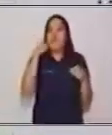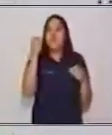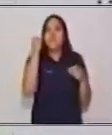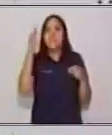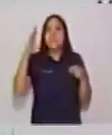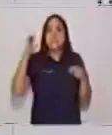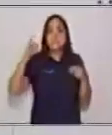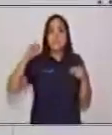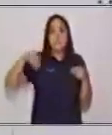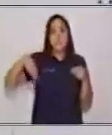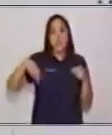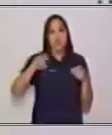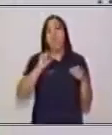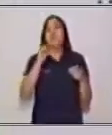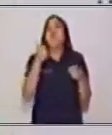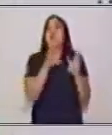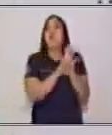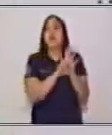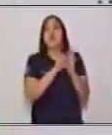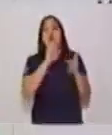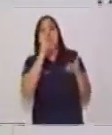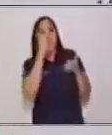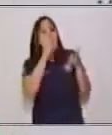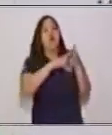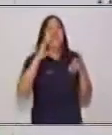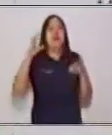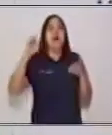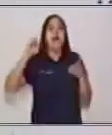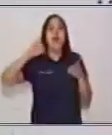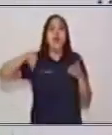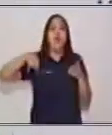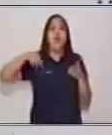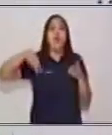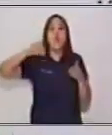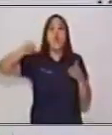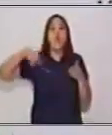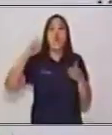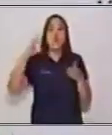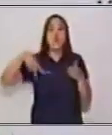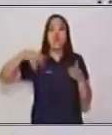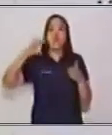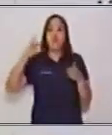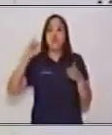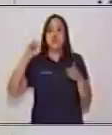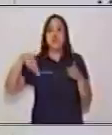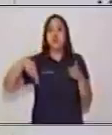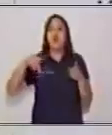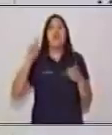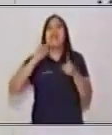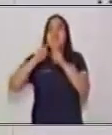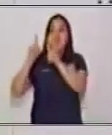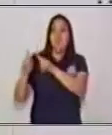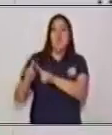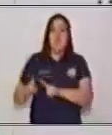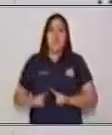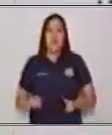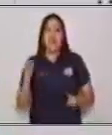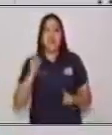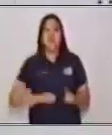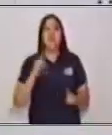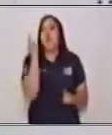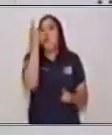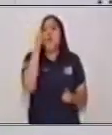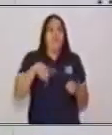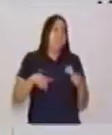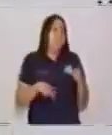nosotros vemos la clase de oración compuesta, usted va a comprender los tipos de conjunciones dentro de la gramática española y